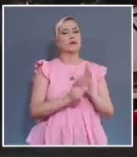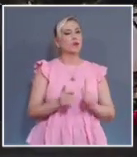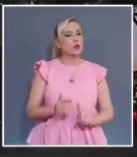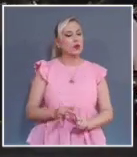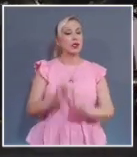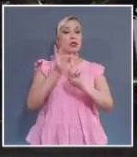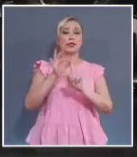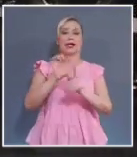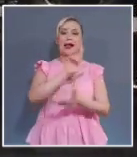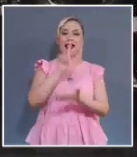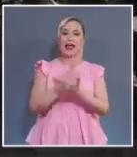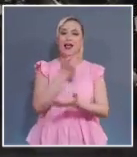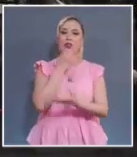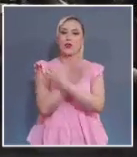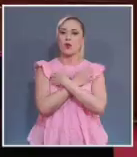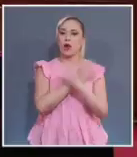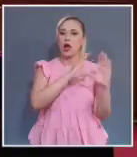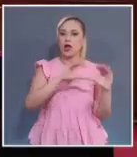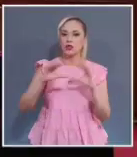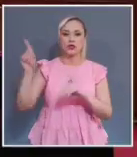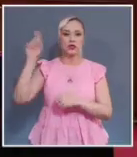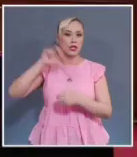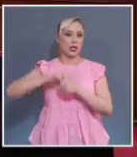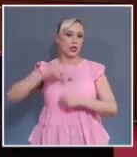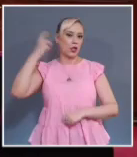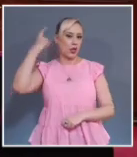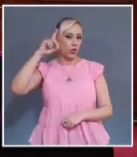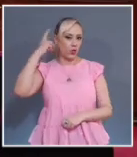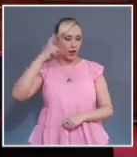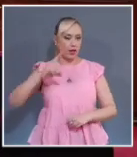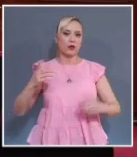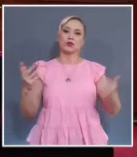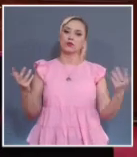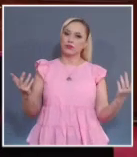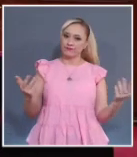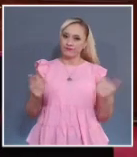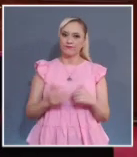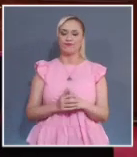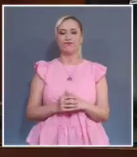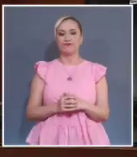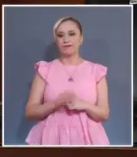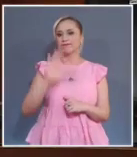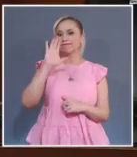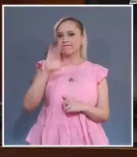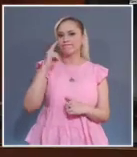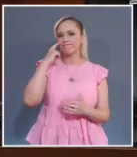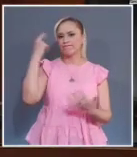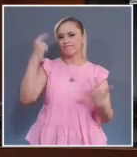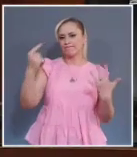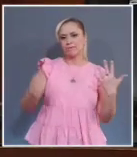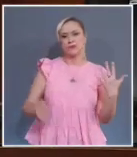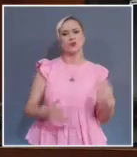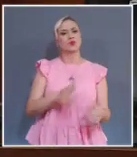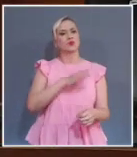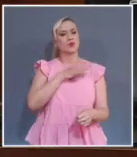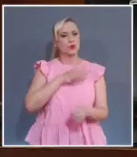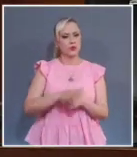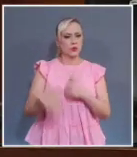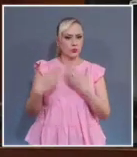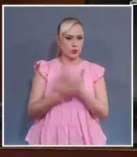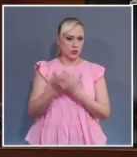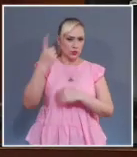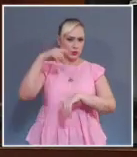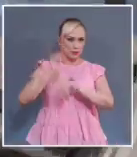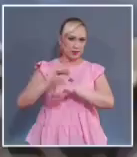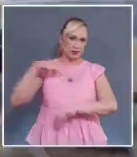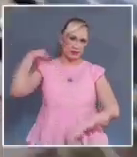Educación del Estado de Durango. De la lista de asuntos que resolvería la Suprema Corte de Justicia la próxima semana, destacan